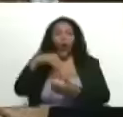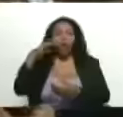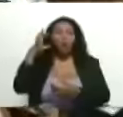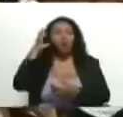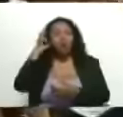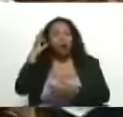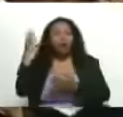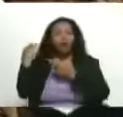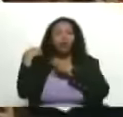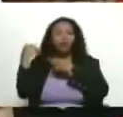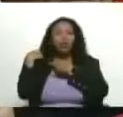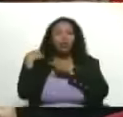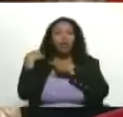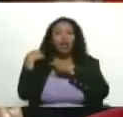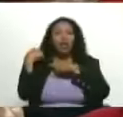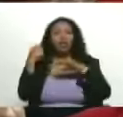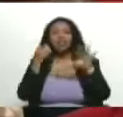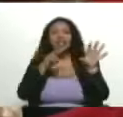70 nada más.